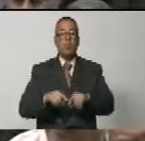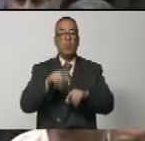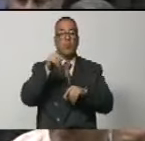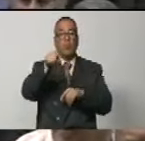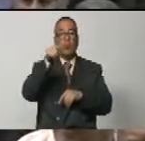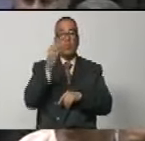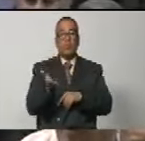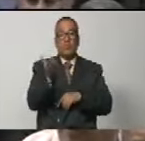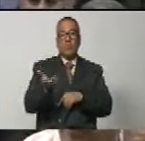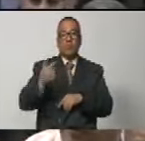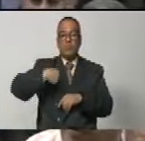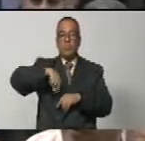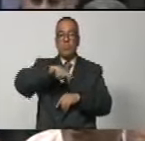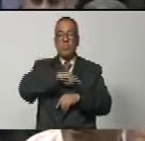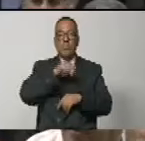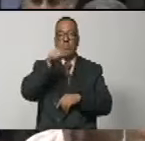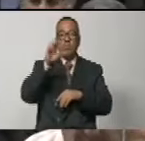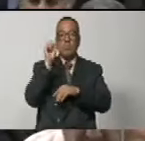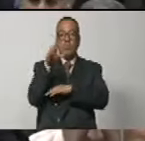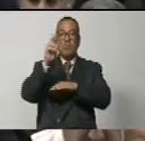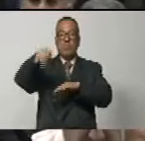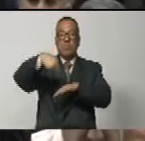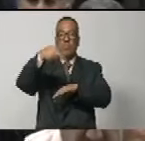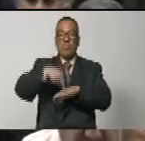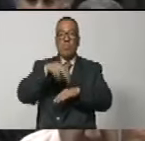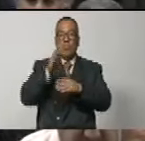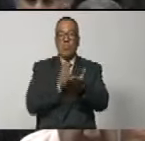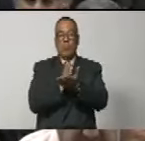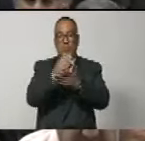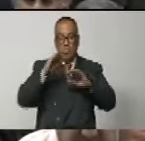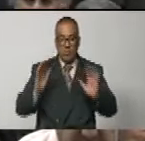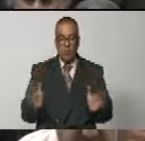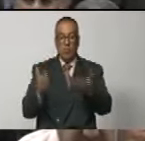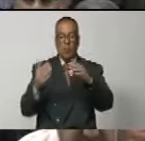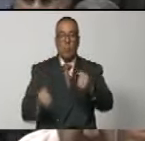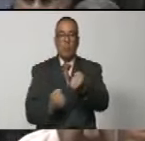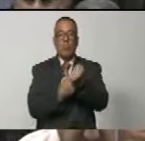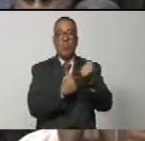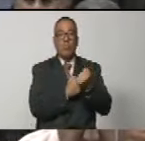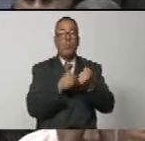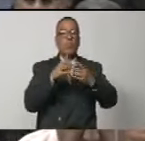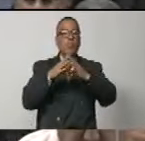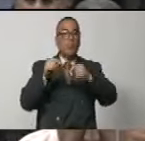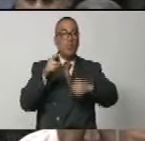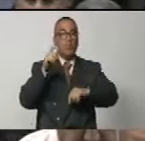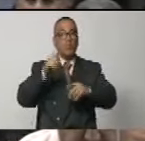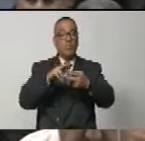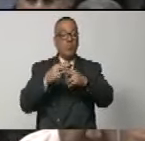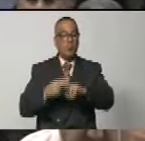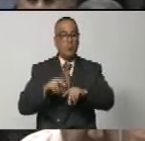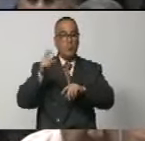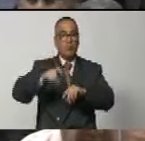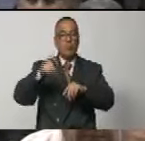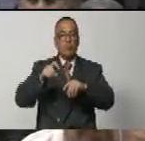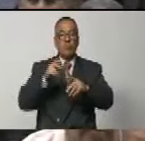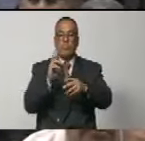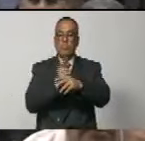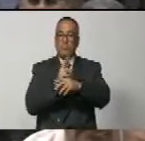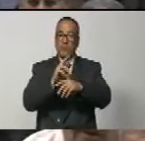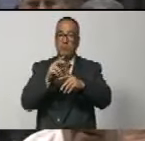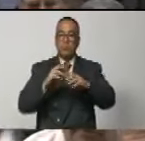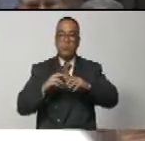supuesto, nosotros, desde la Asamblea Nacional, seguir impulsando los instrumentos necesarios para acelerar